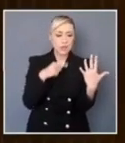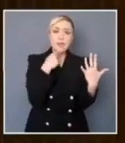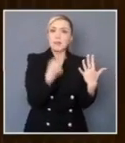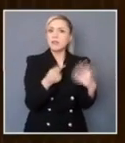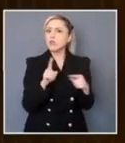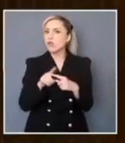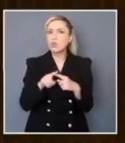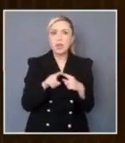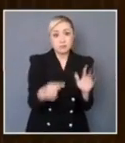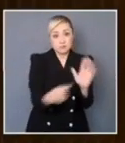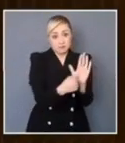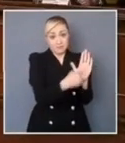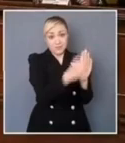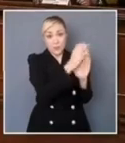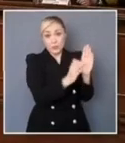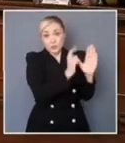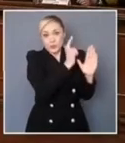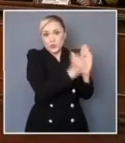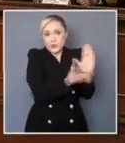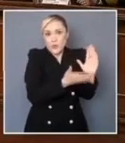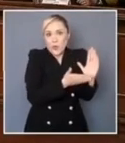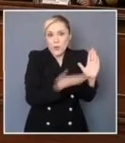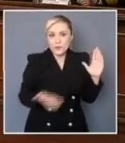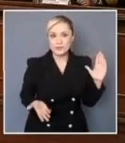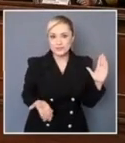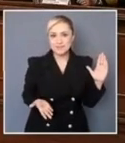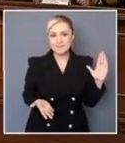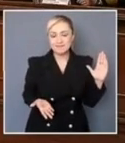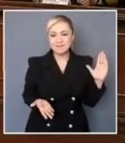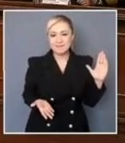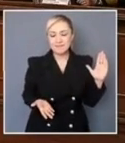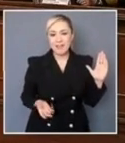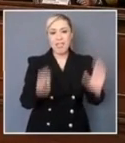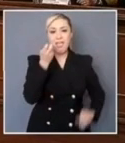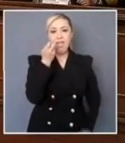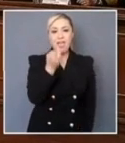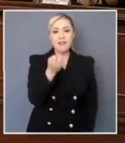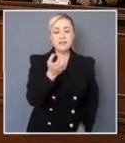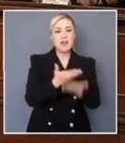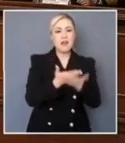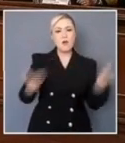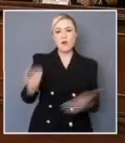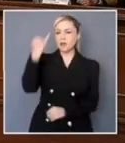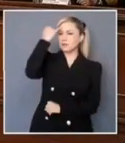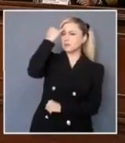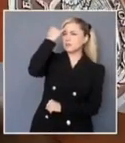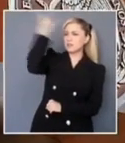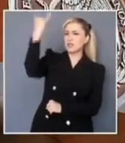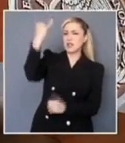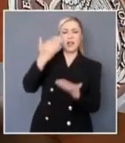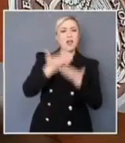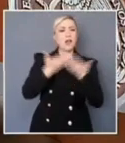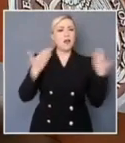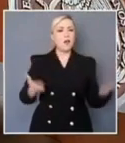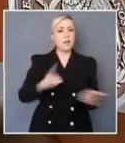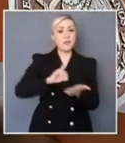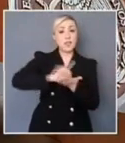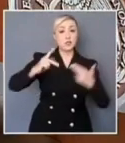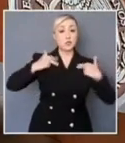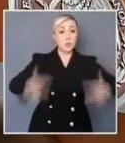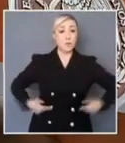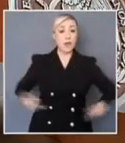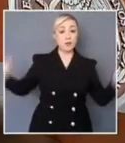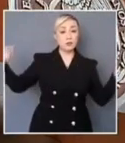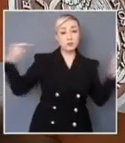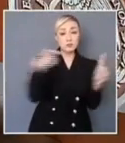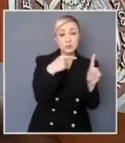nuestra Constitución, conforme al paradigma de la centralidad de los derechos humanos.